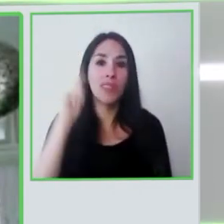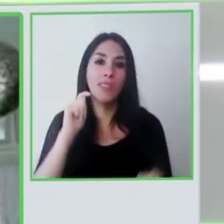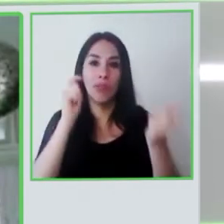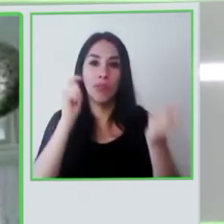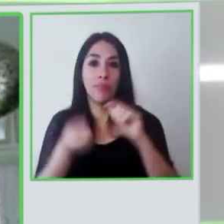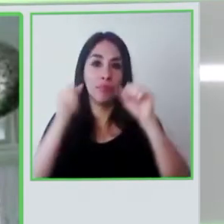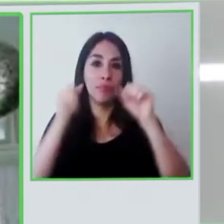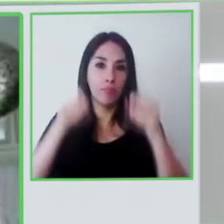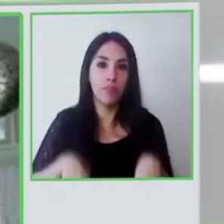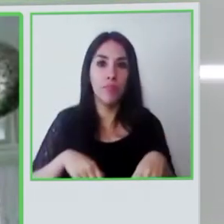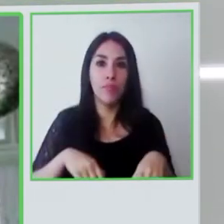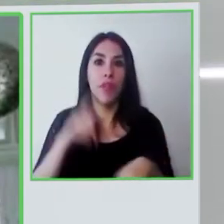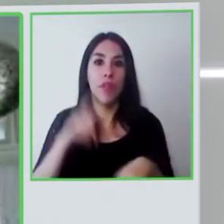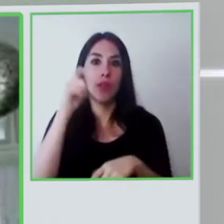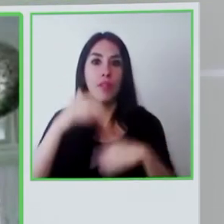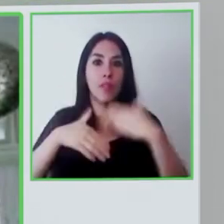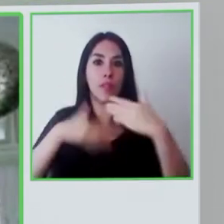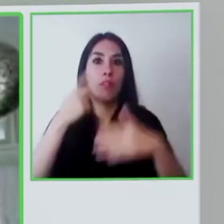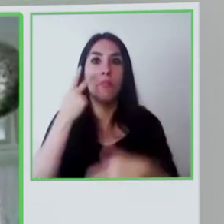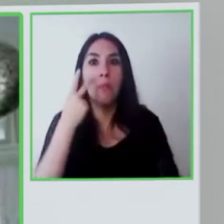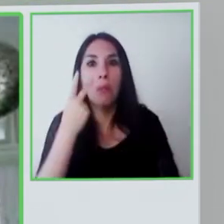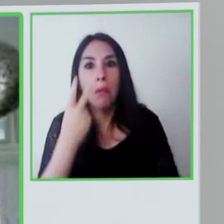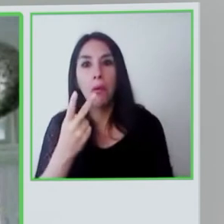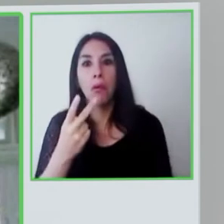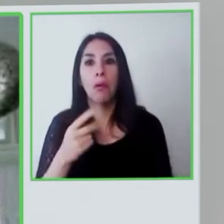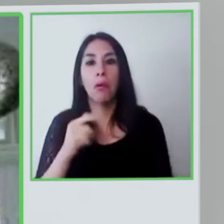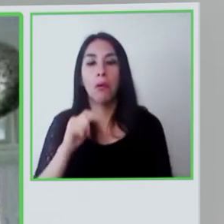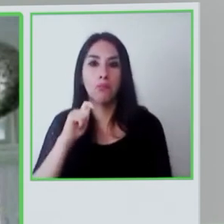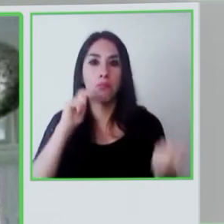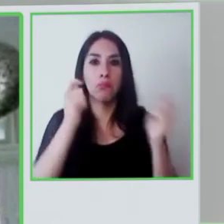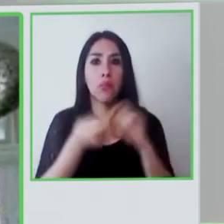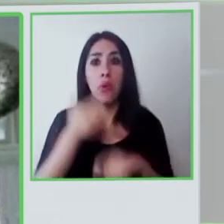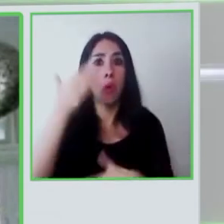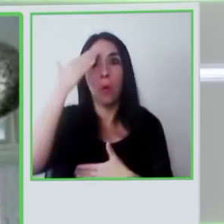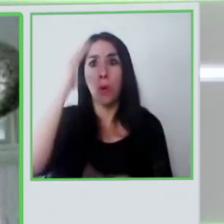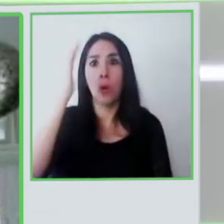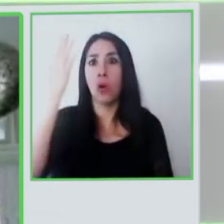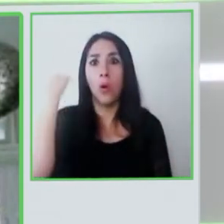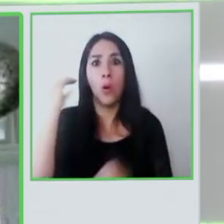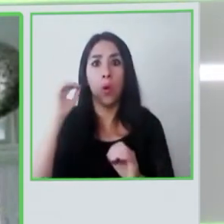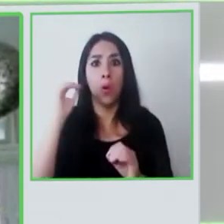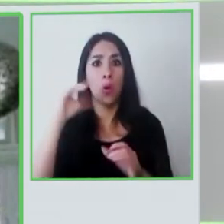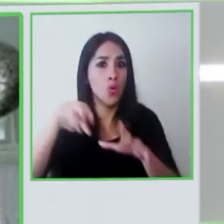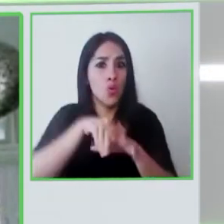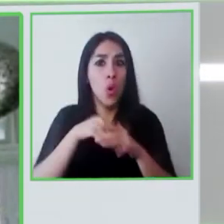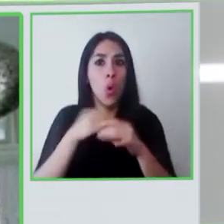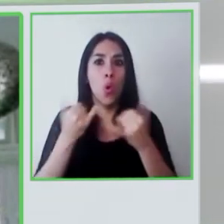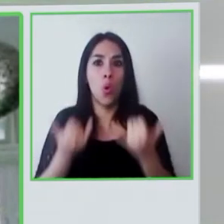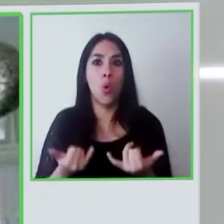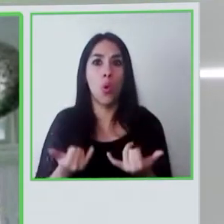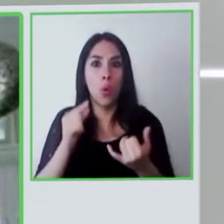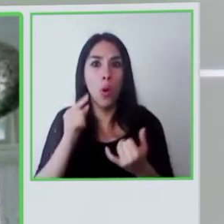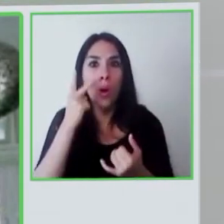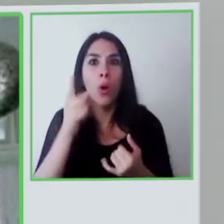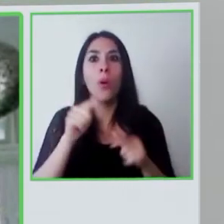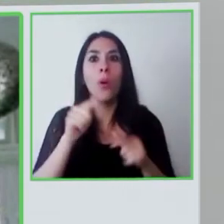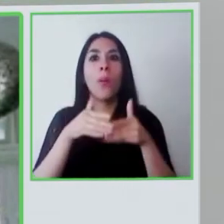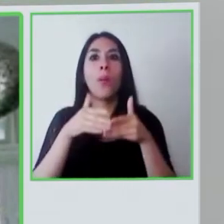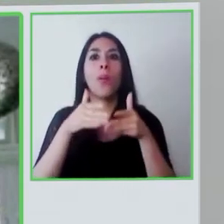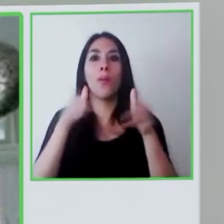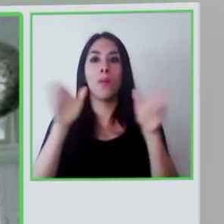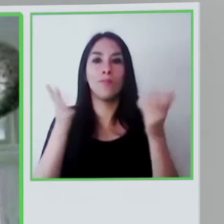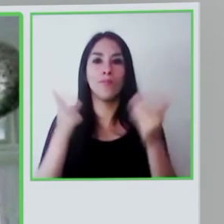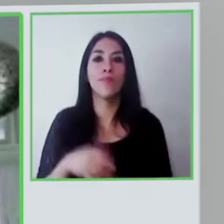una introducción en lugares donde no hemos estado tan desarrollados últimamente me gustaría compartir con